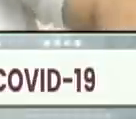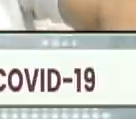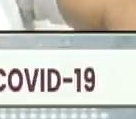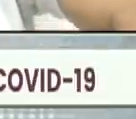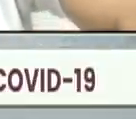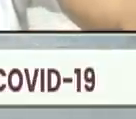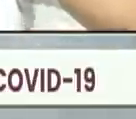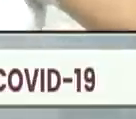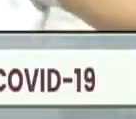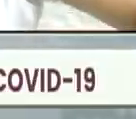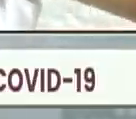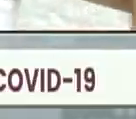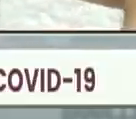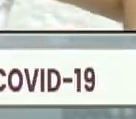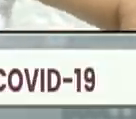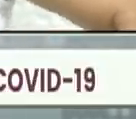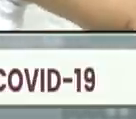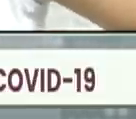muy bien,